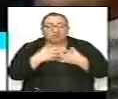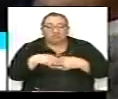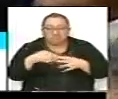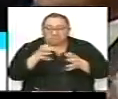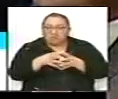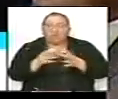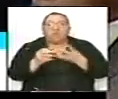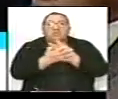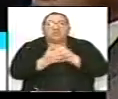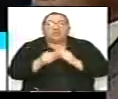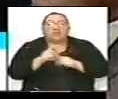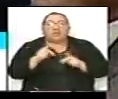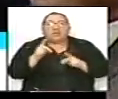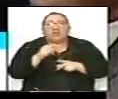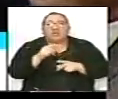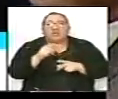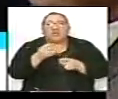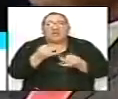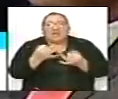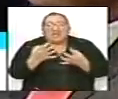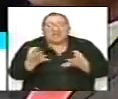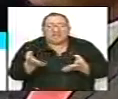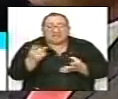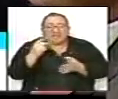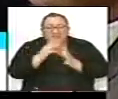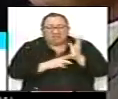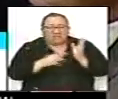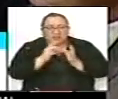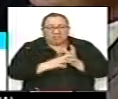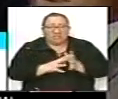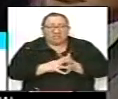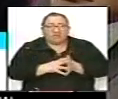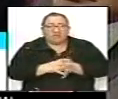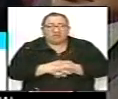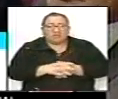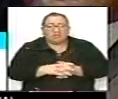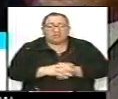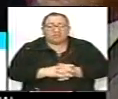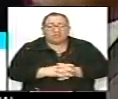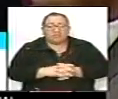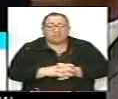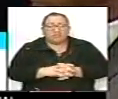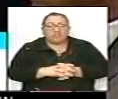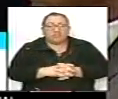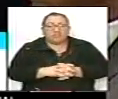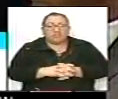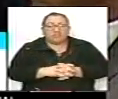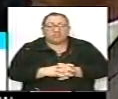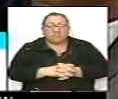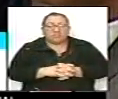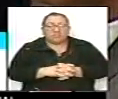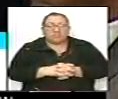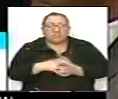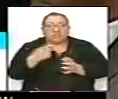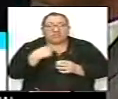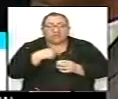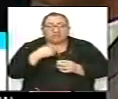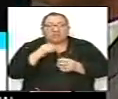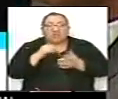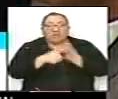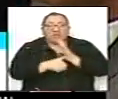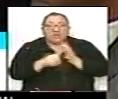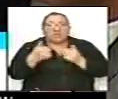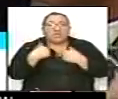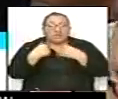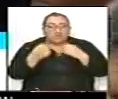civilista, lo que fuera, por la cantidad de reglamentos que la ROP y el OMPE y la RENIEC tienen